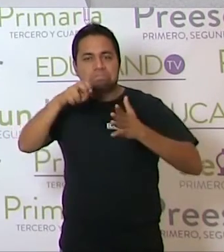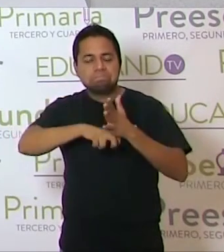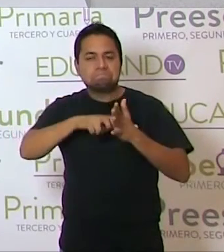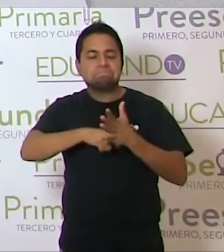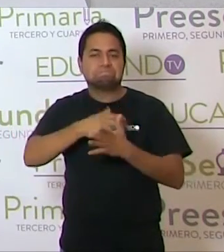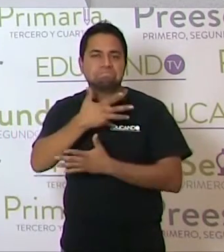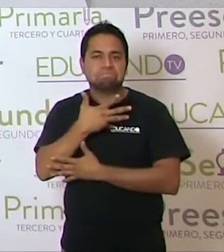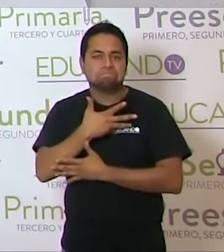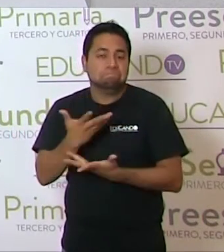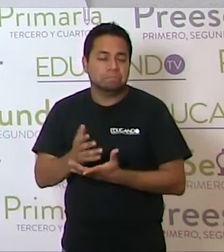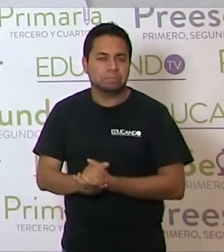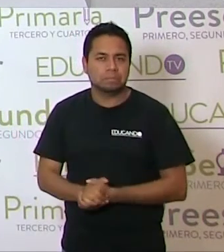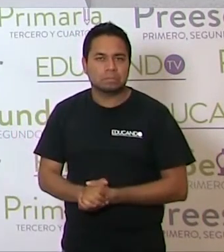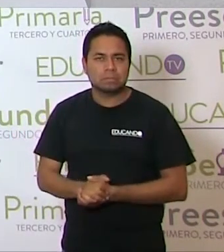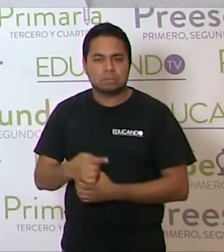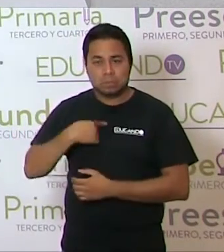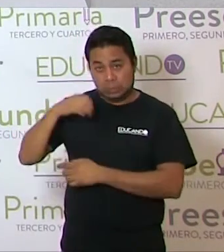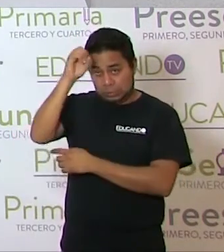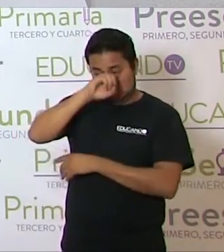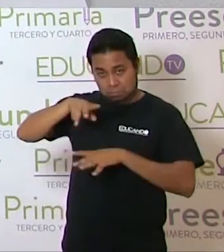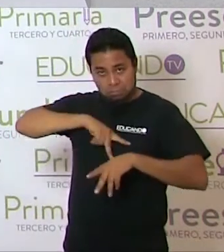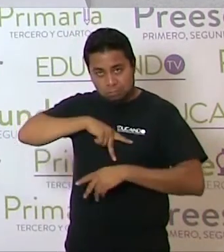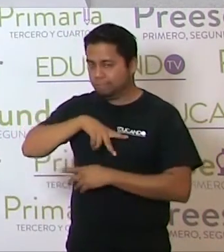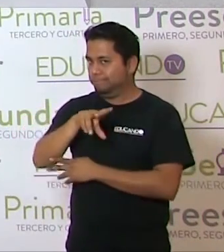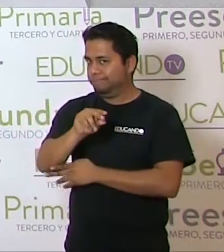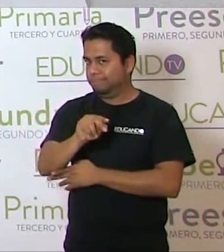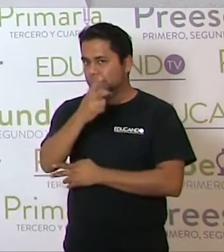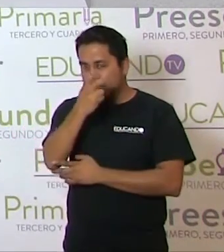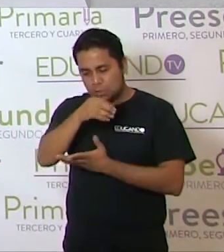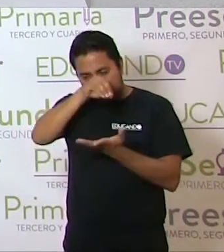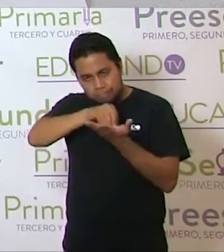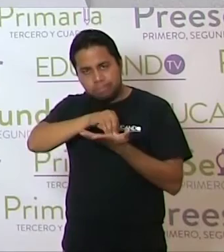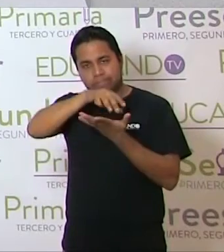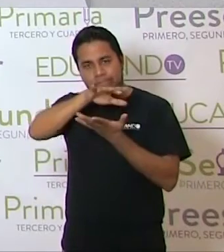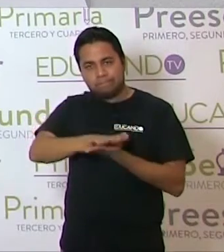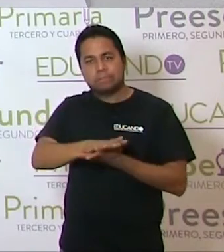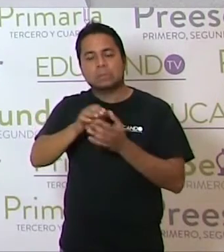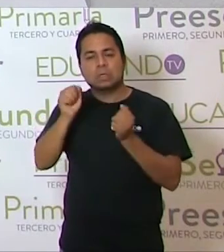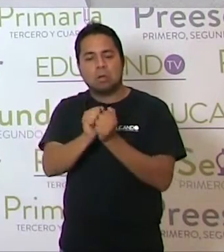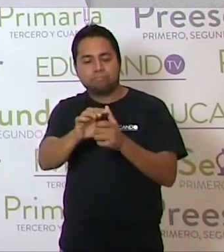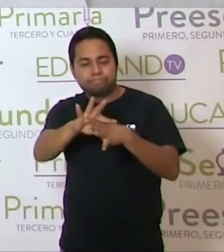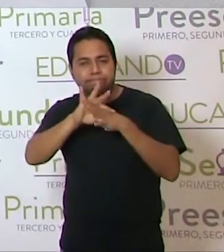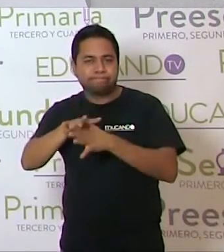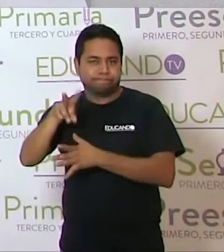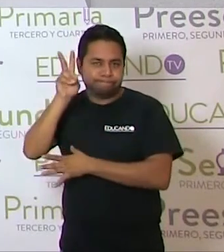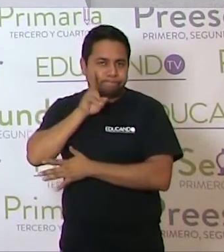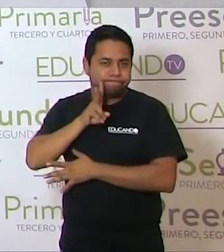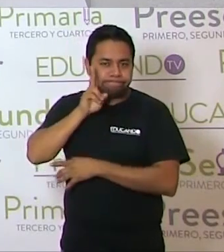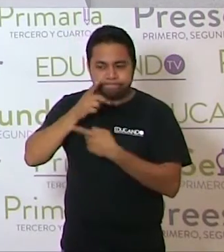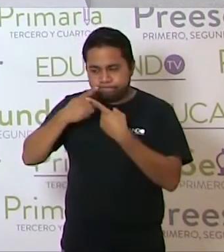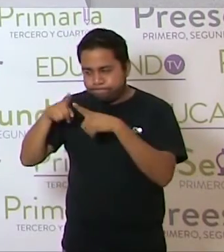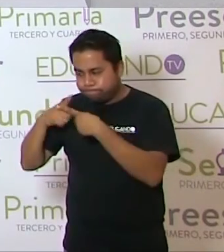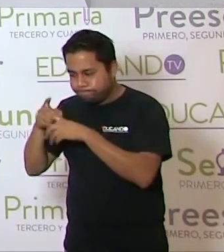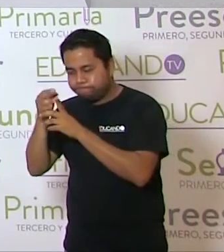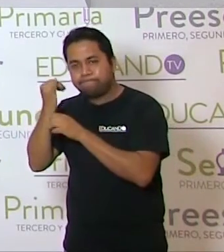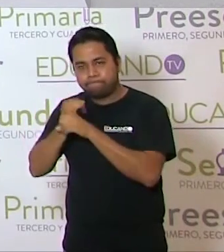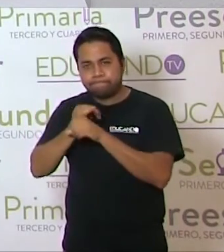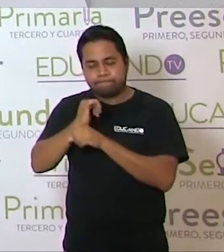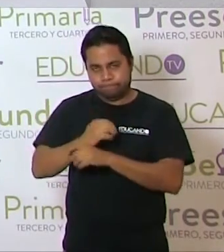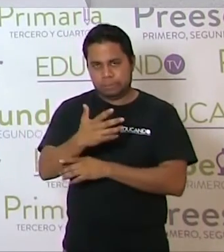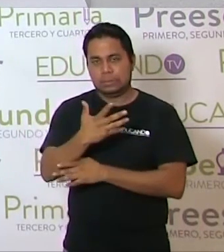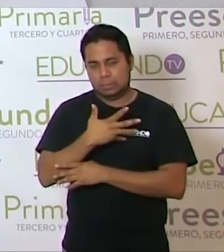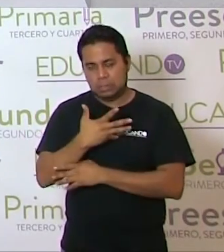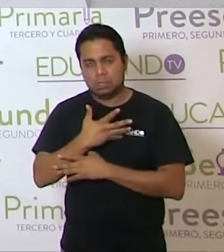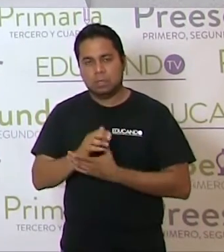y eso no es mi opinión personal eso es un dato y un hecho que puede ser comprobable en las diferentes investigaciones entonces